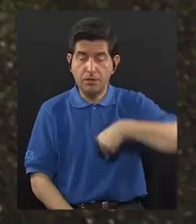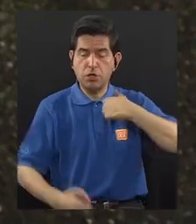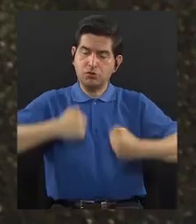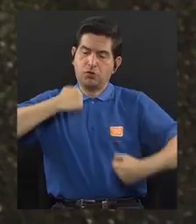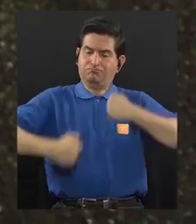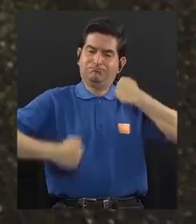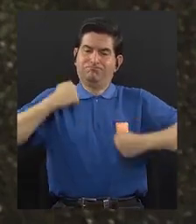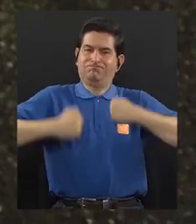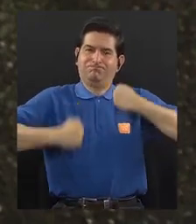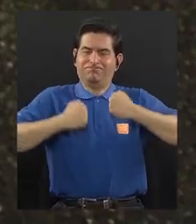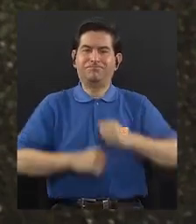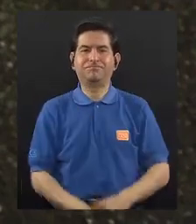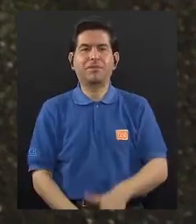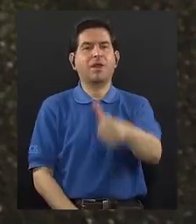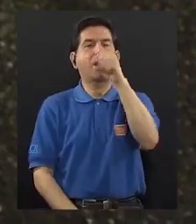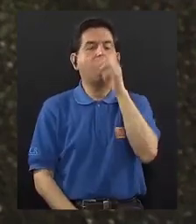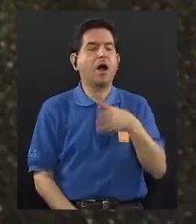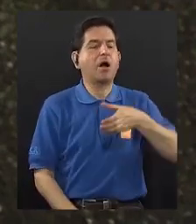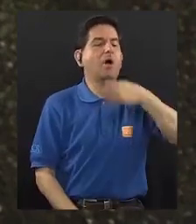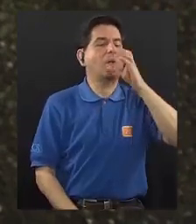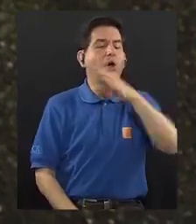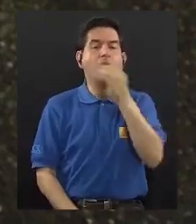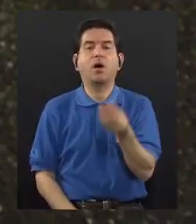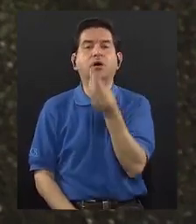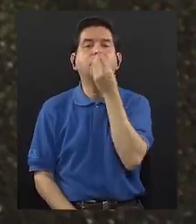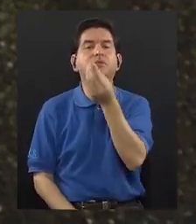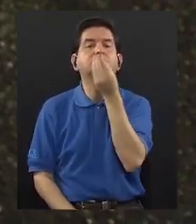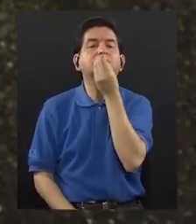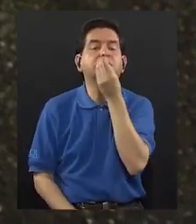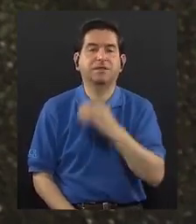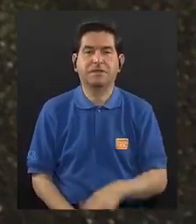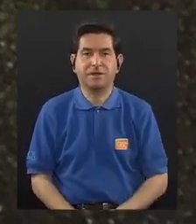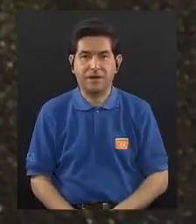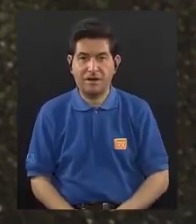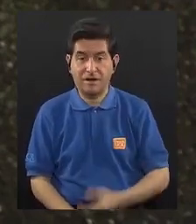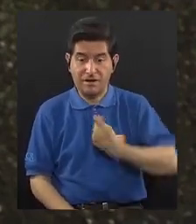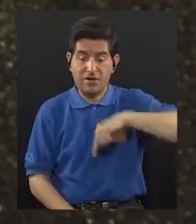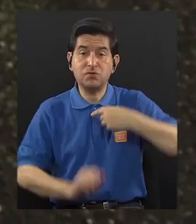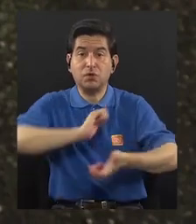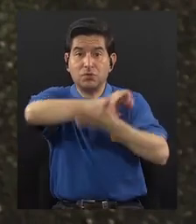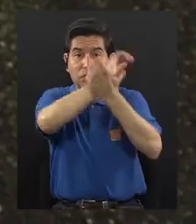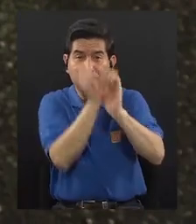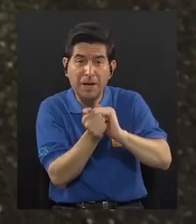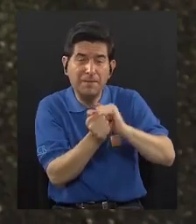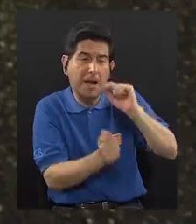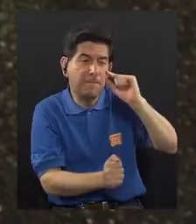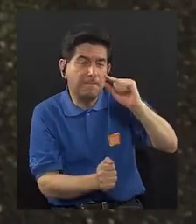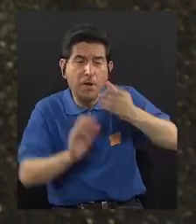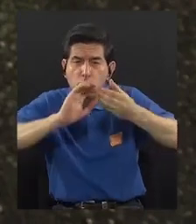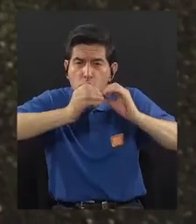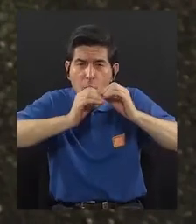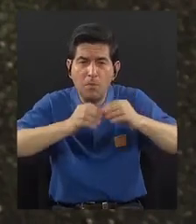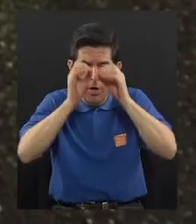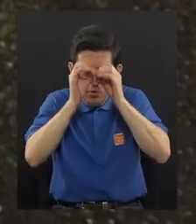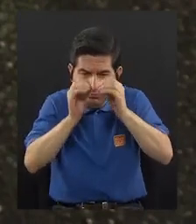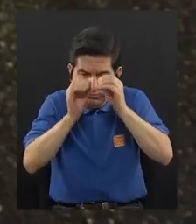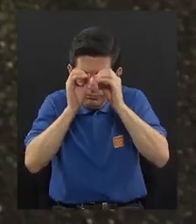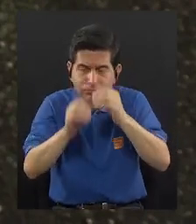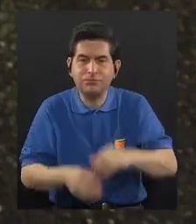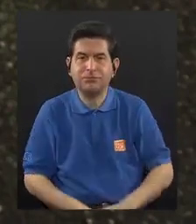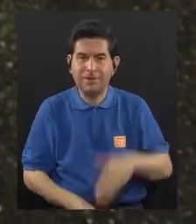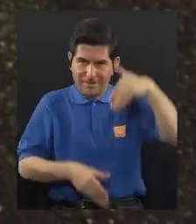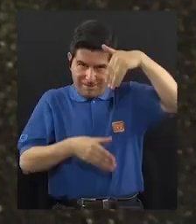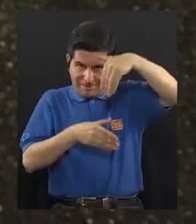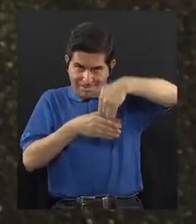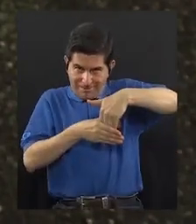cada vez que nos bañamos cada vez que tomamos agua o que ingerimos alimentos vamos a estar cambiando levemente las cantidades de microorganismos